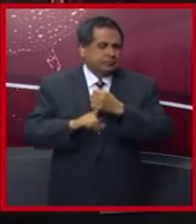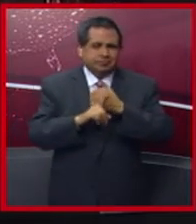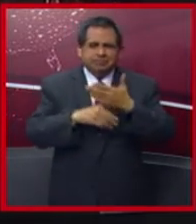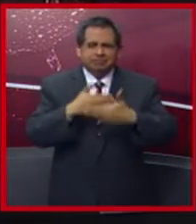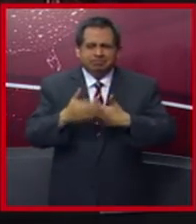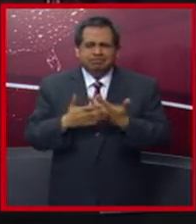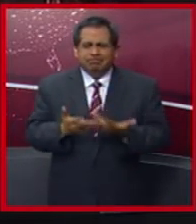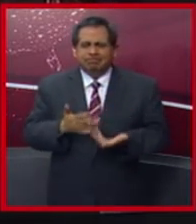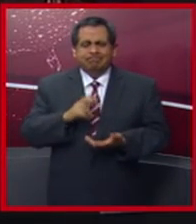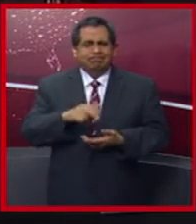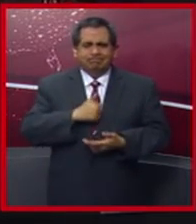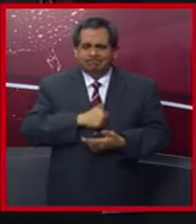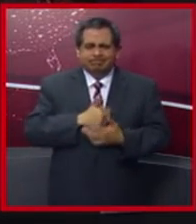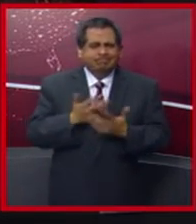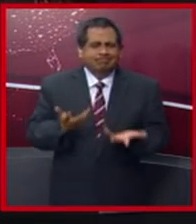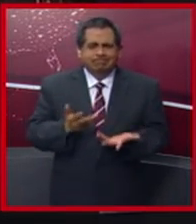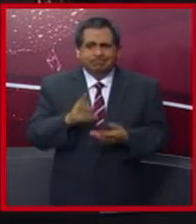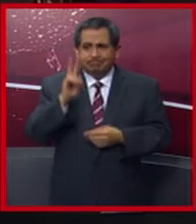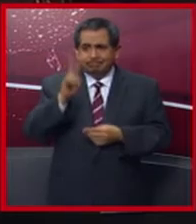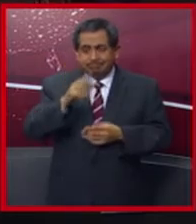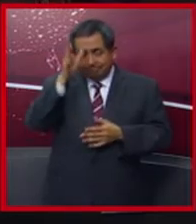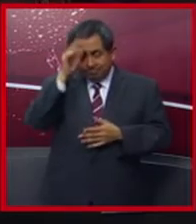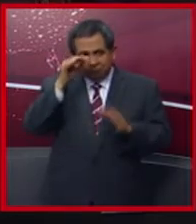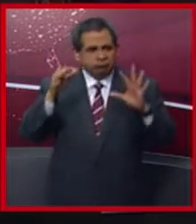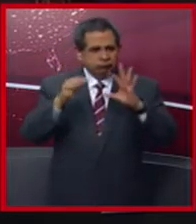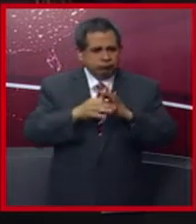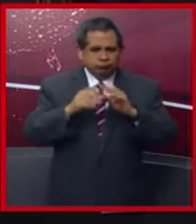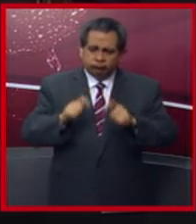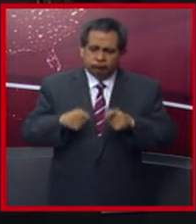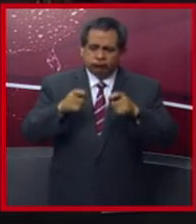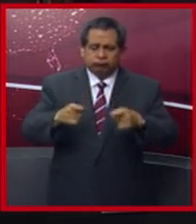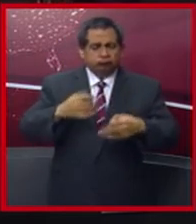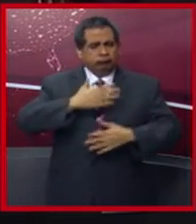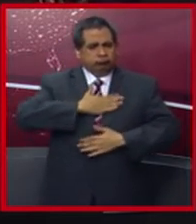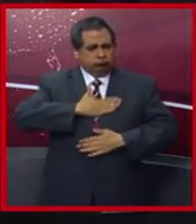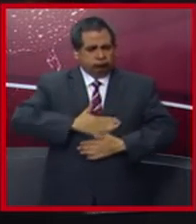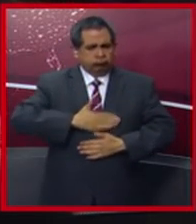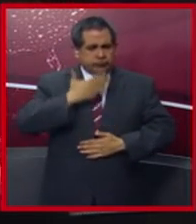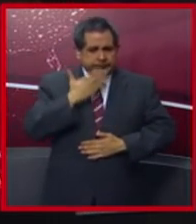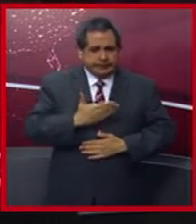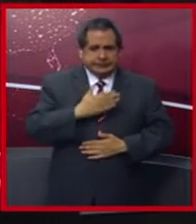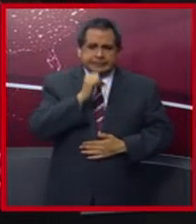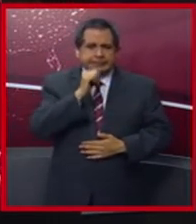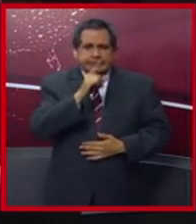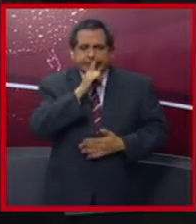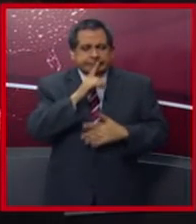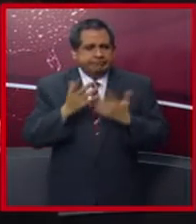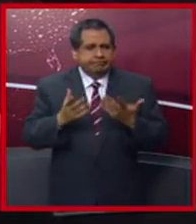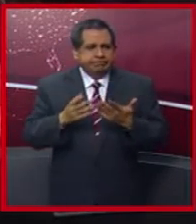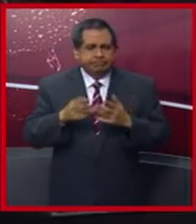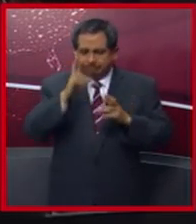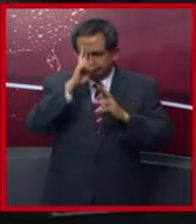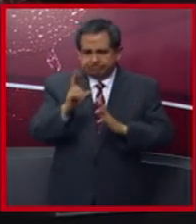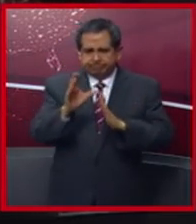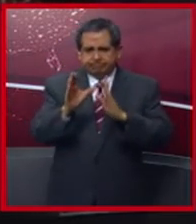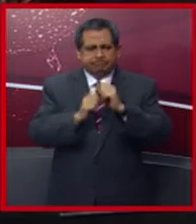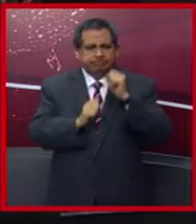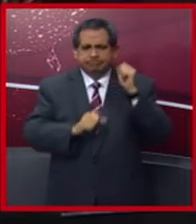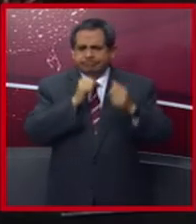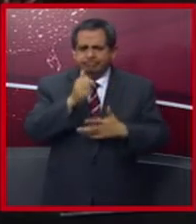que desafortunadamente no se llegaba al sentir de la impartición y al sentir de nuestra suprema carta. Y en